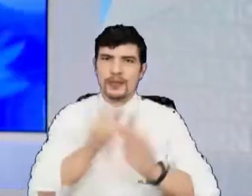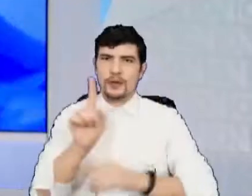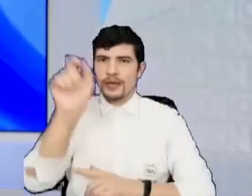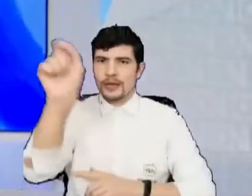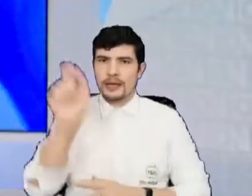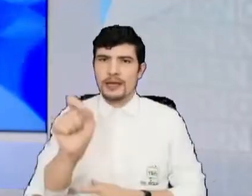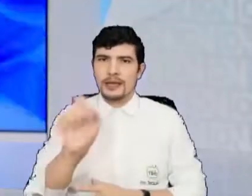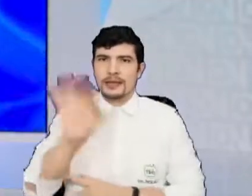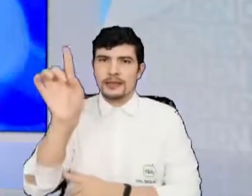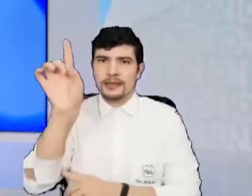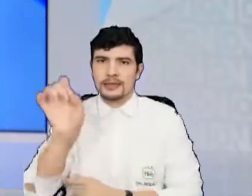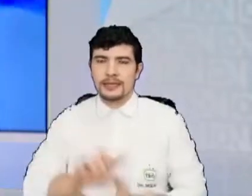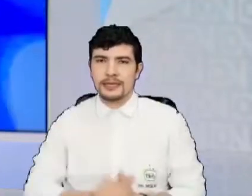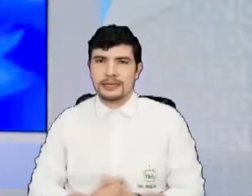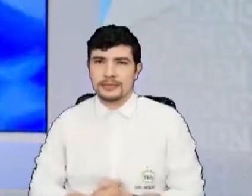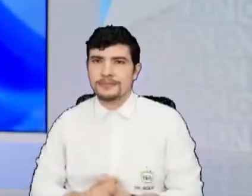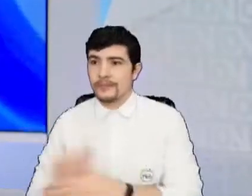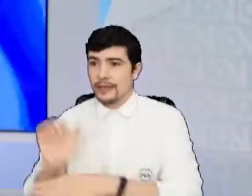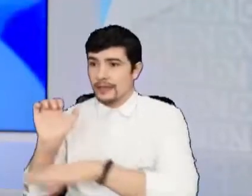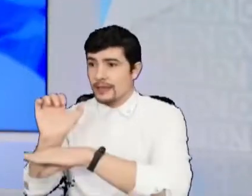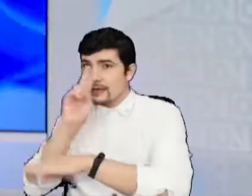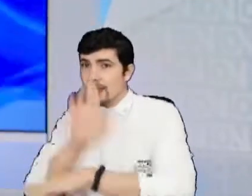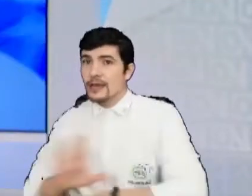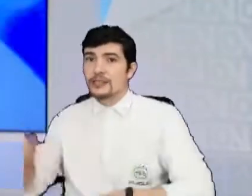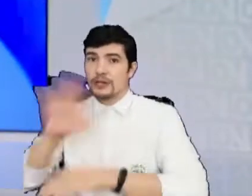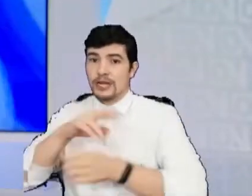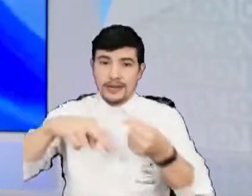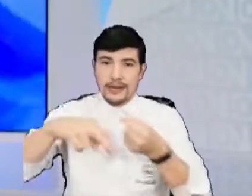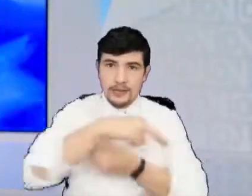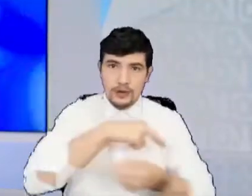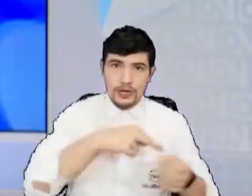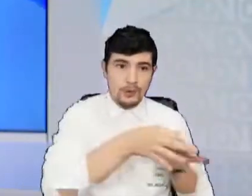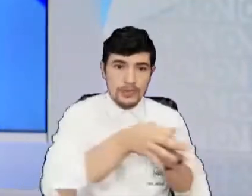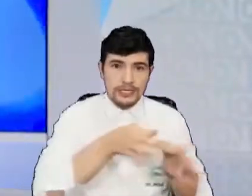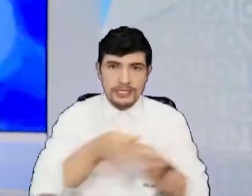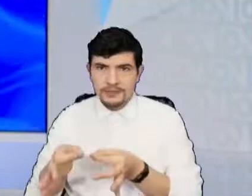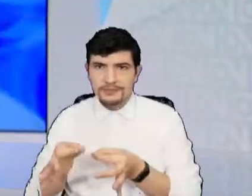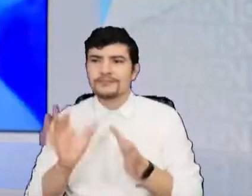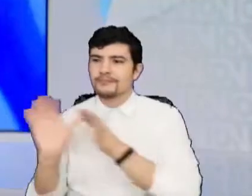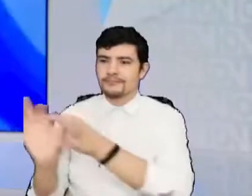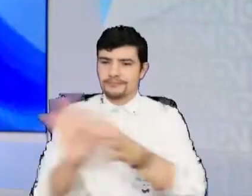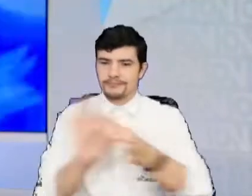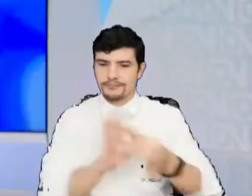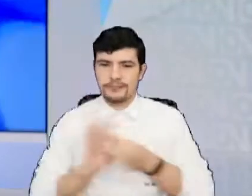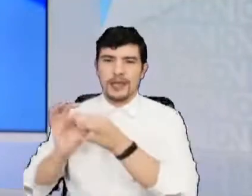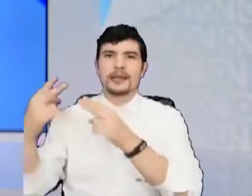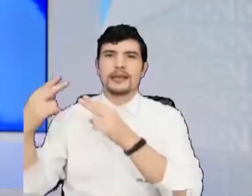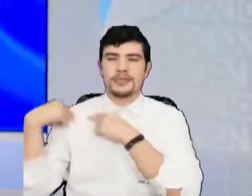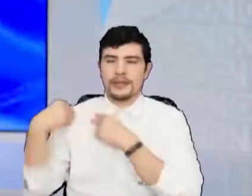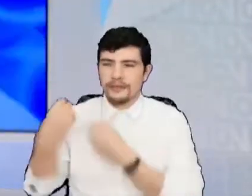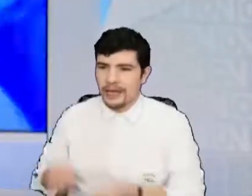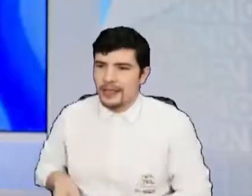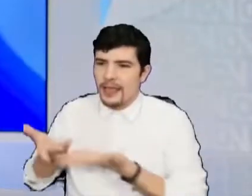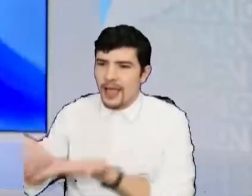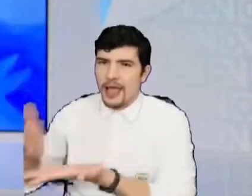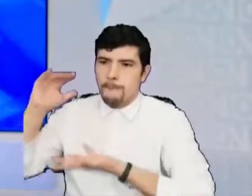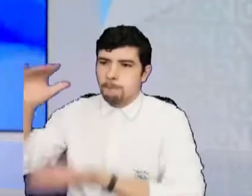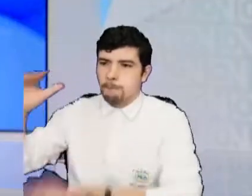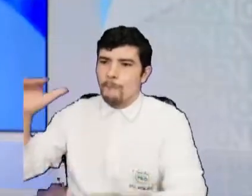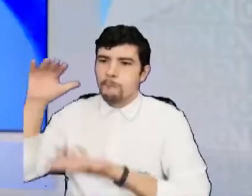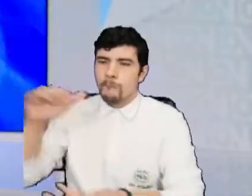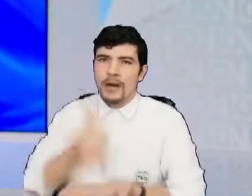Los entes nacionales, regionales y locales han sido los encargados de la entrega de las ayudas para enfrentar esta crisis de la pandemia